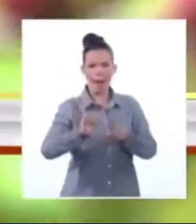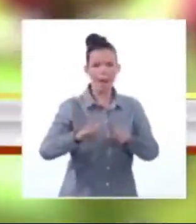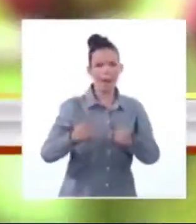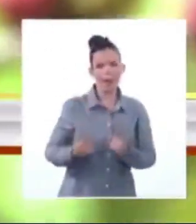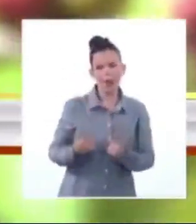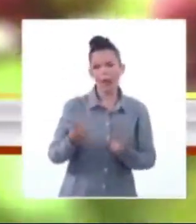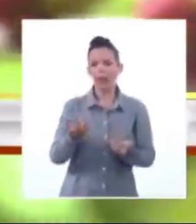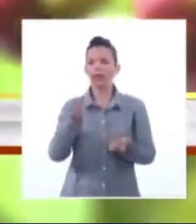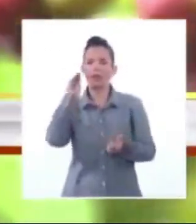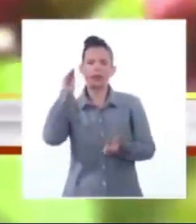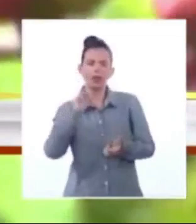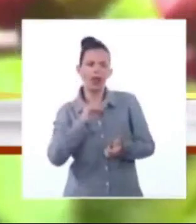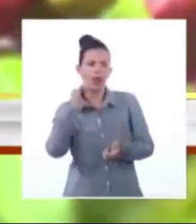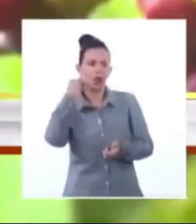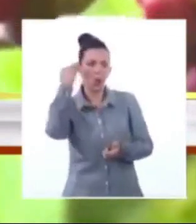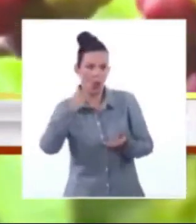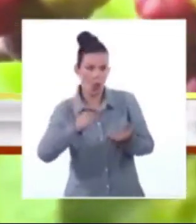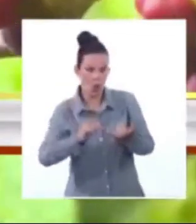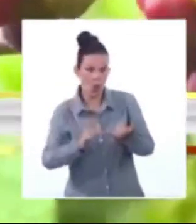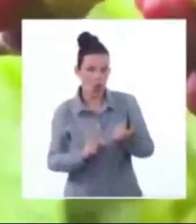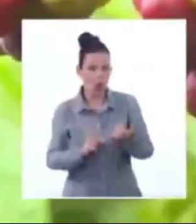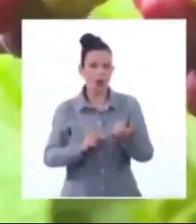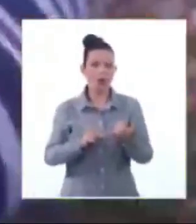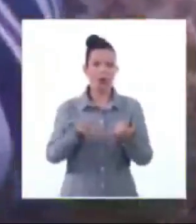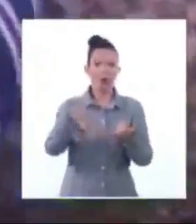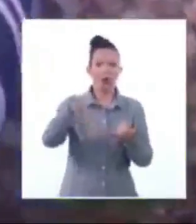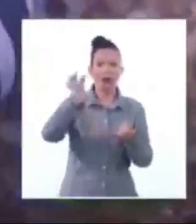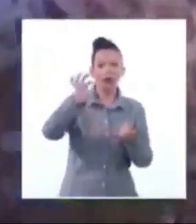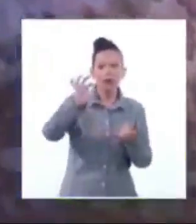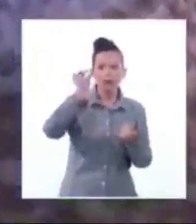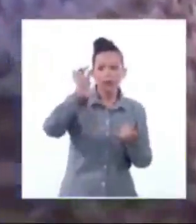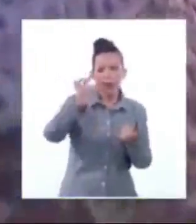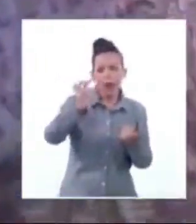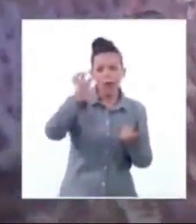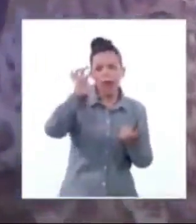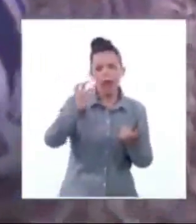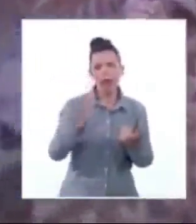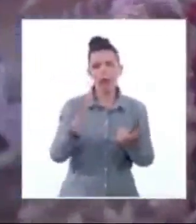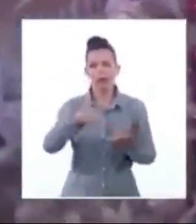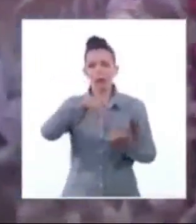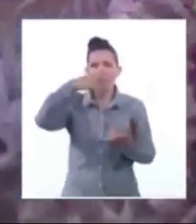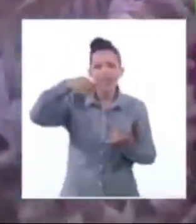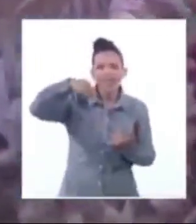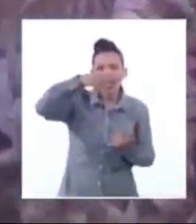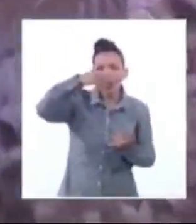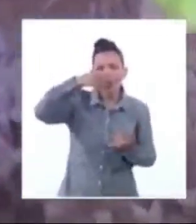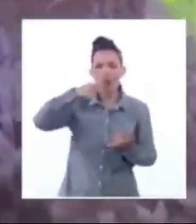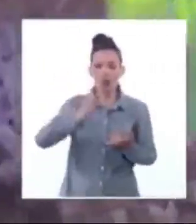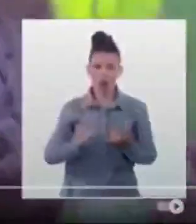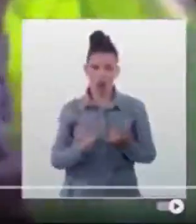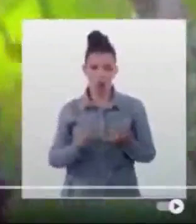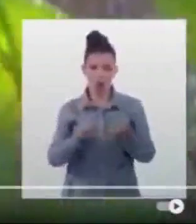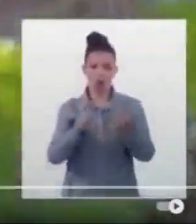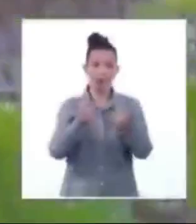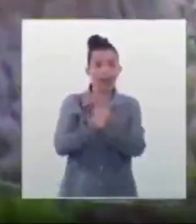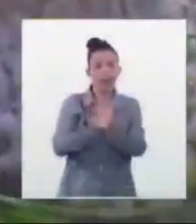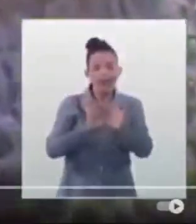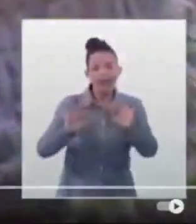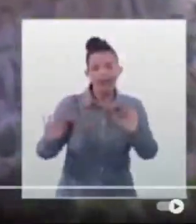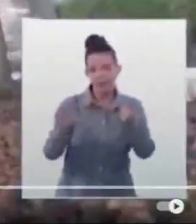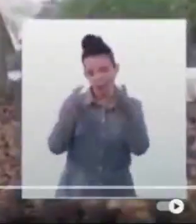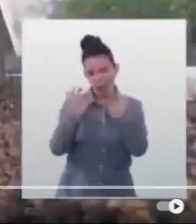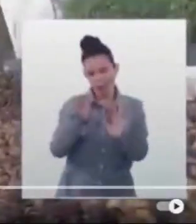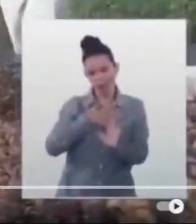Busca la ciencia y la innovación. Innovación en ese reportaje. Arriba. Mira cómo se llama el reportaje,